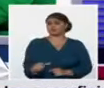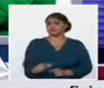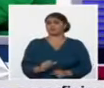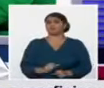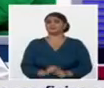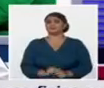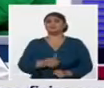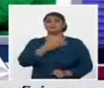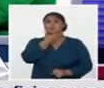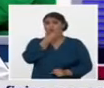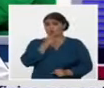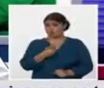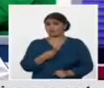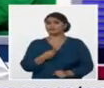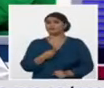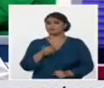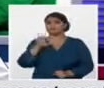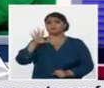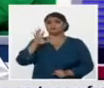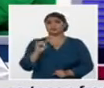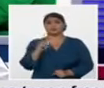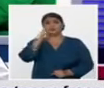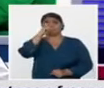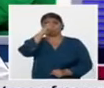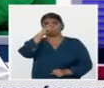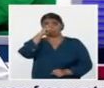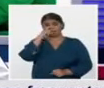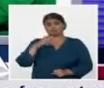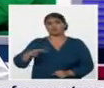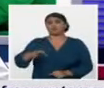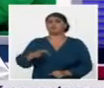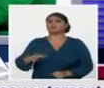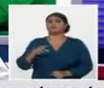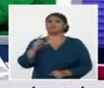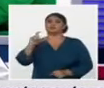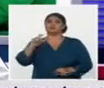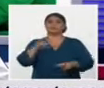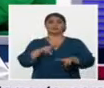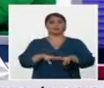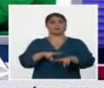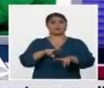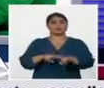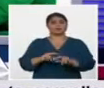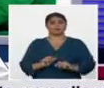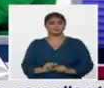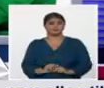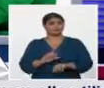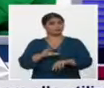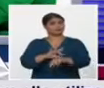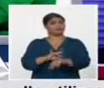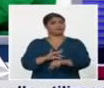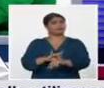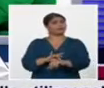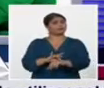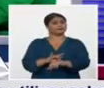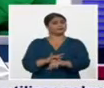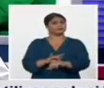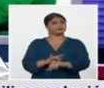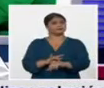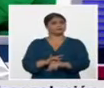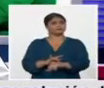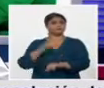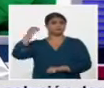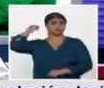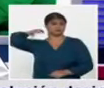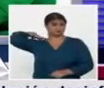joven, 50 años de edad, del municipio de Centro Habana, con antecedentes de una enfermedad pulmonar